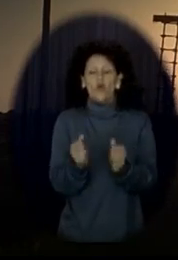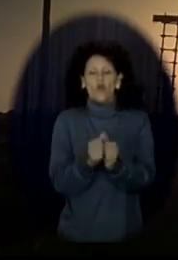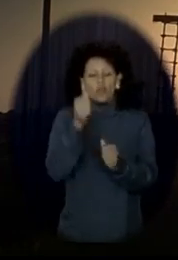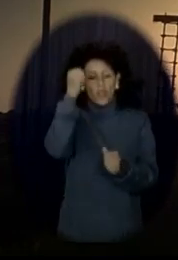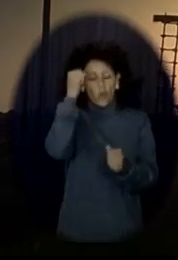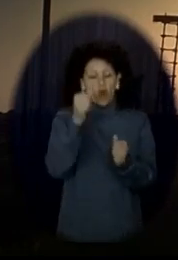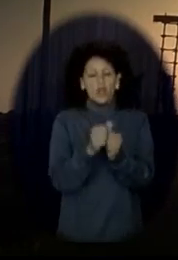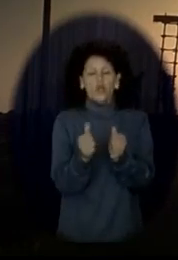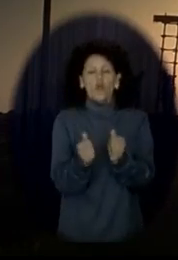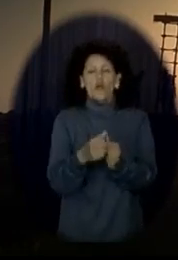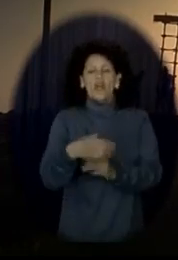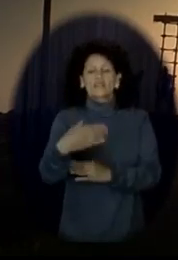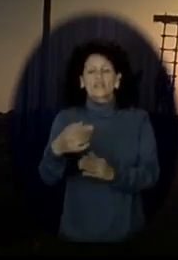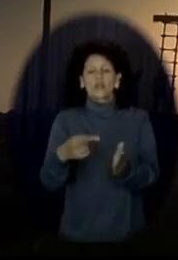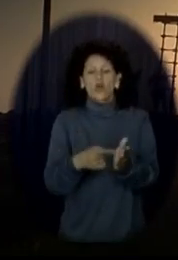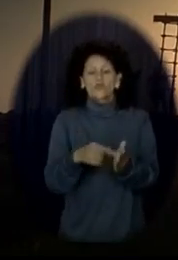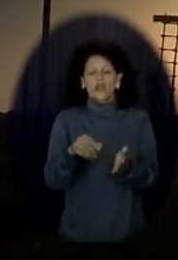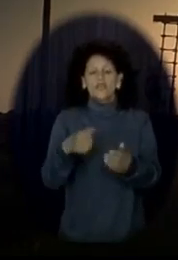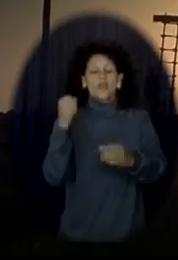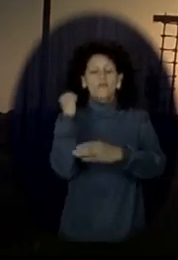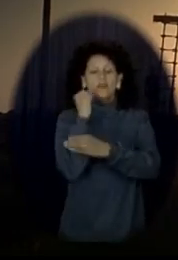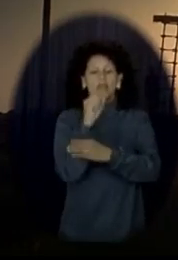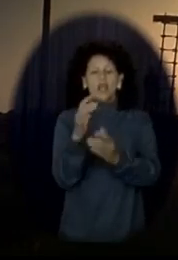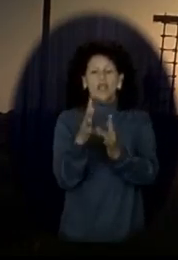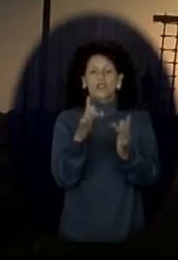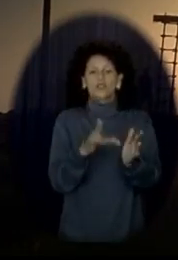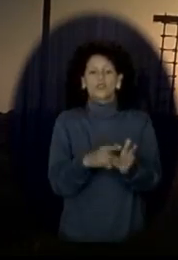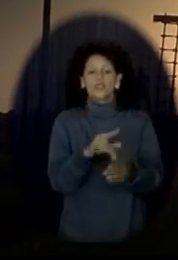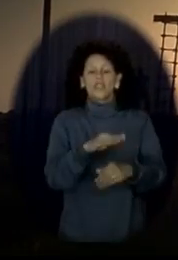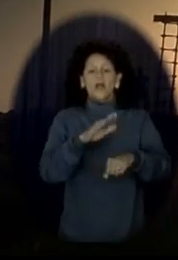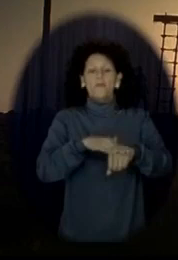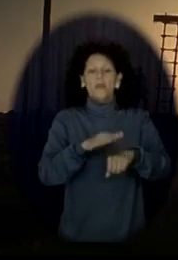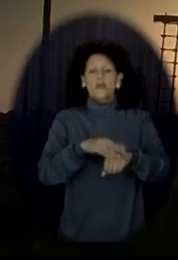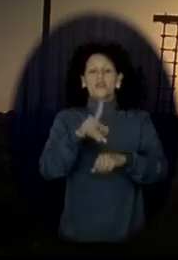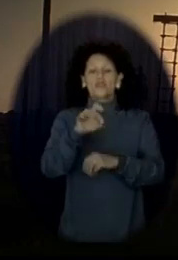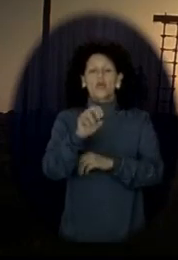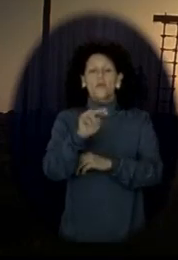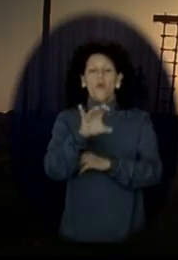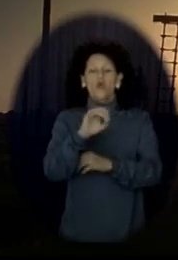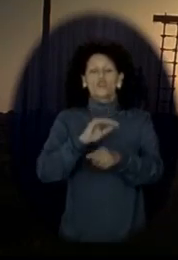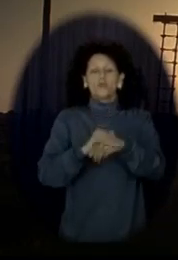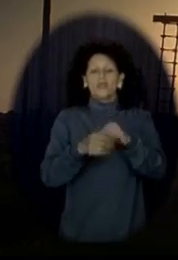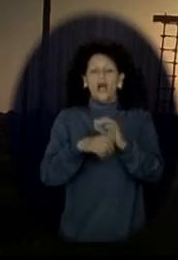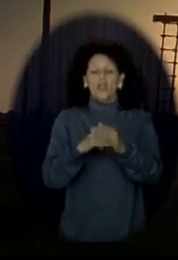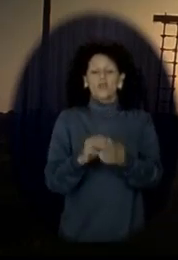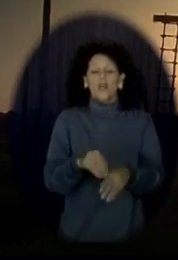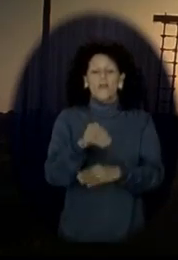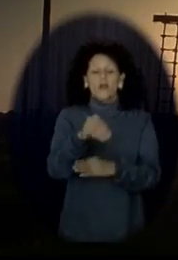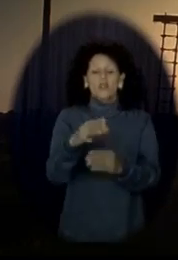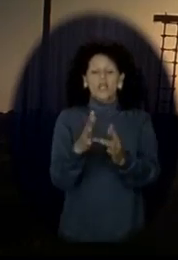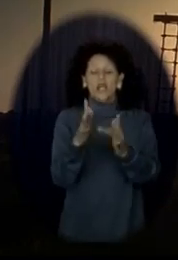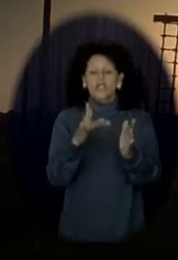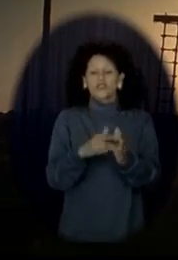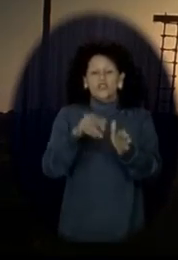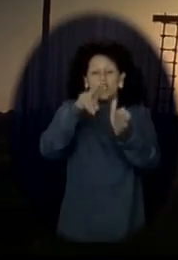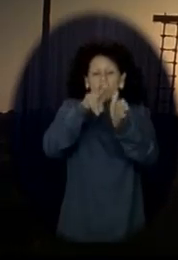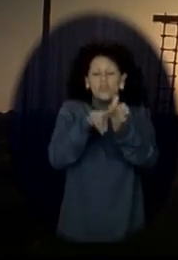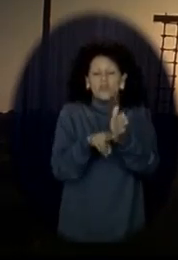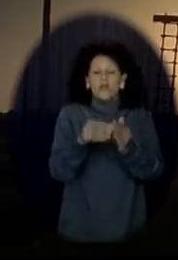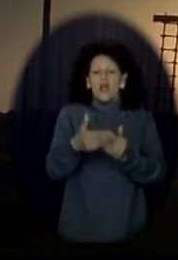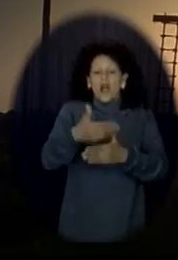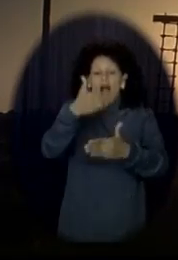permiso de Poncio Pilato para colocar el cuerpo de Jesús en una tumba antes de que diera principio el día de reposo.